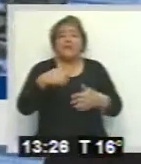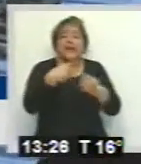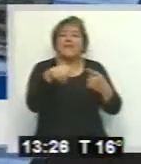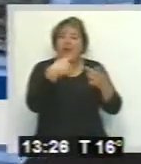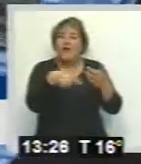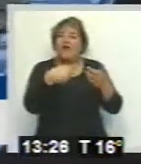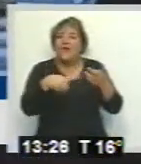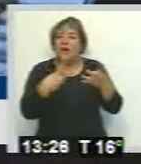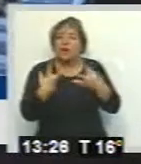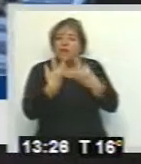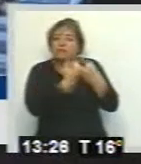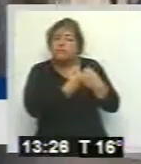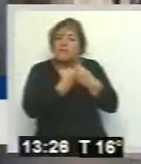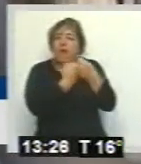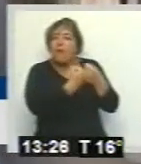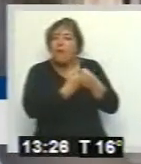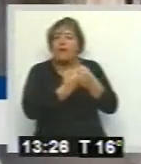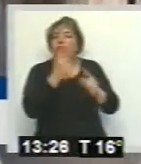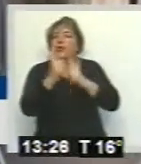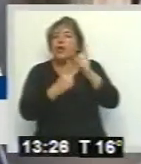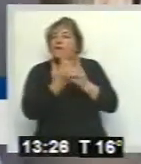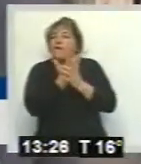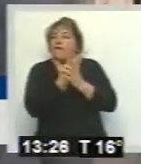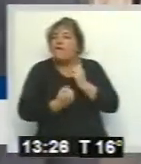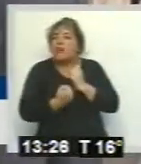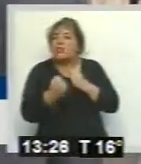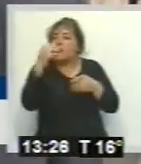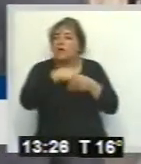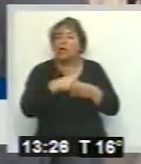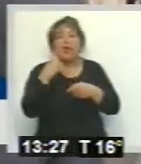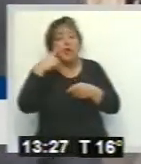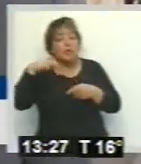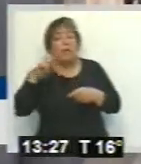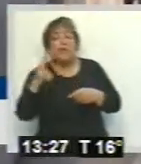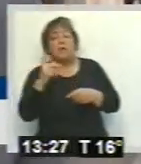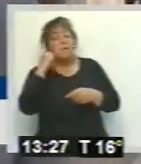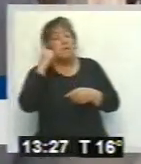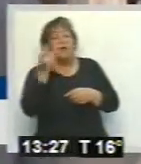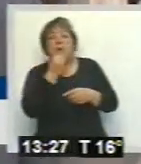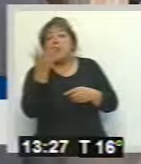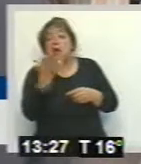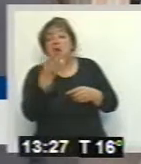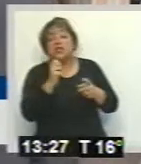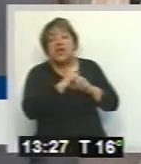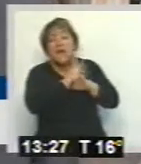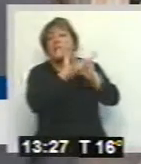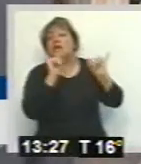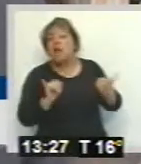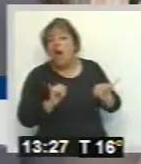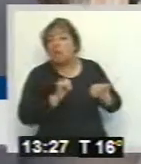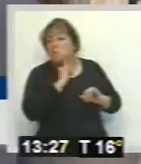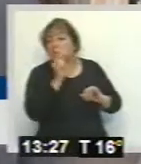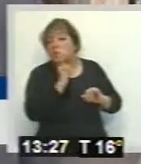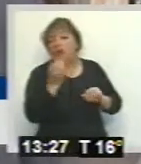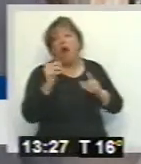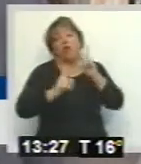datos que coinciden efectivamente con algunas cosas que están pasando, y me parece que lo mejor es explicarlo, capaz que está absolutamente todo dentro de la